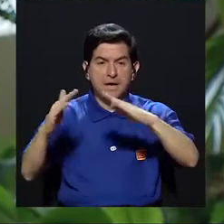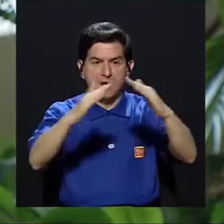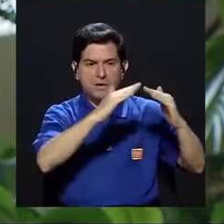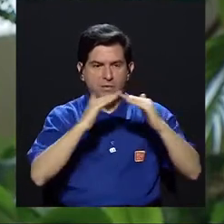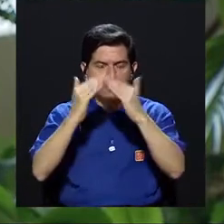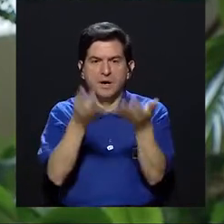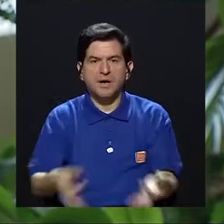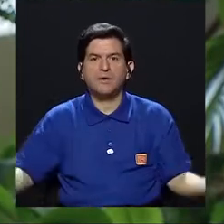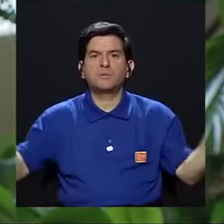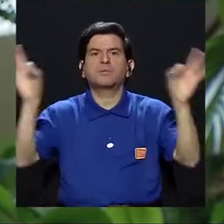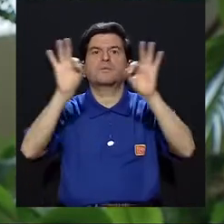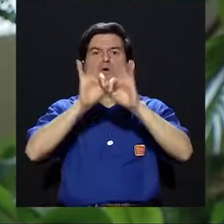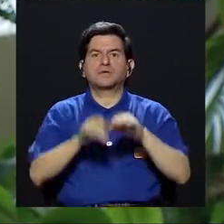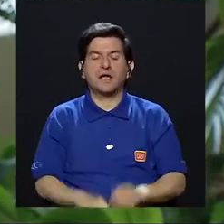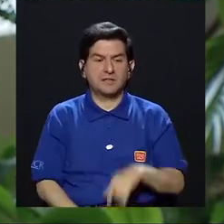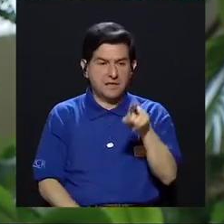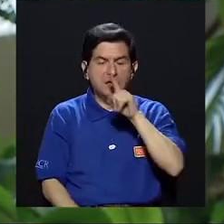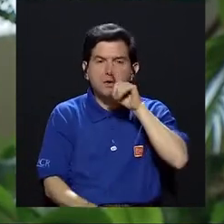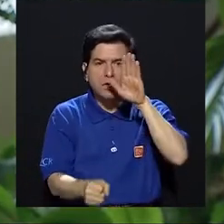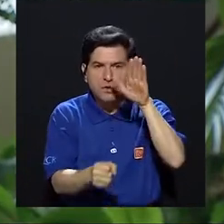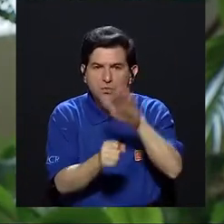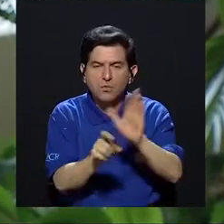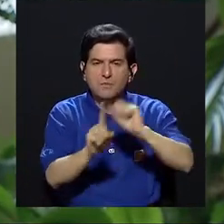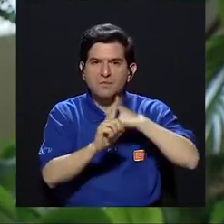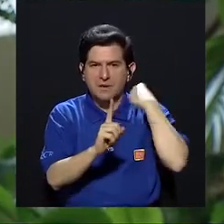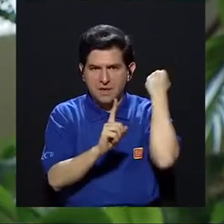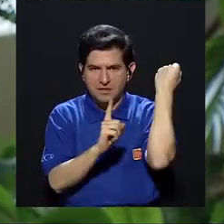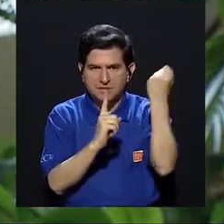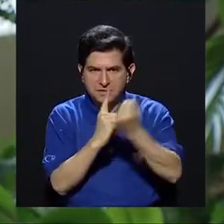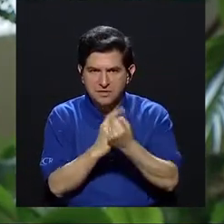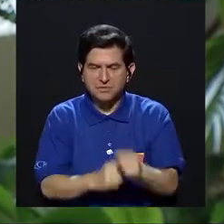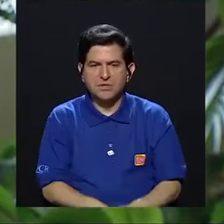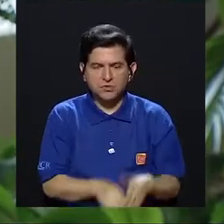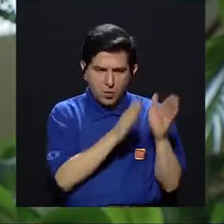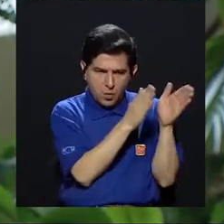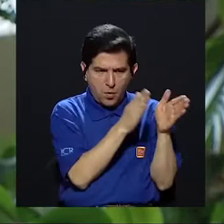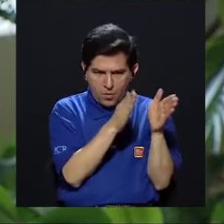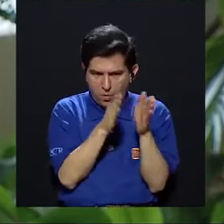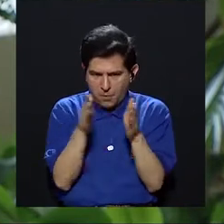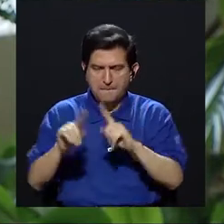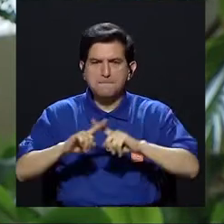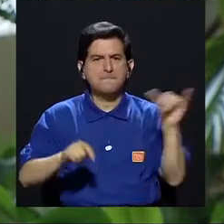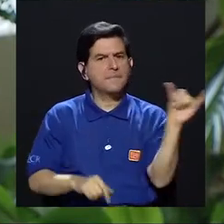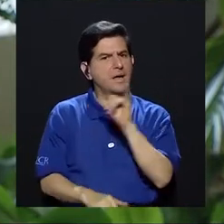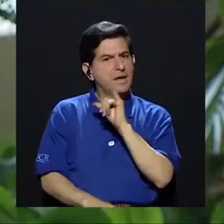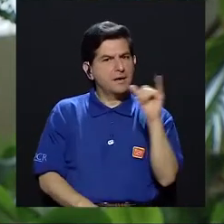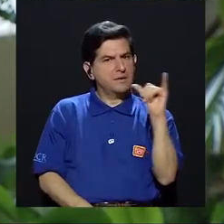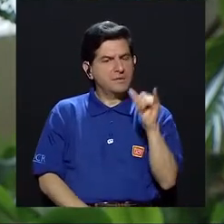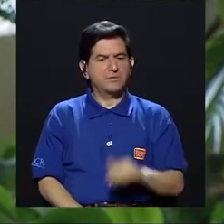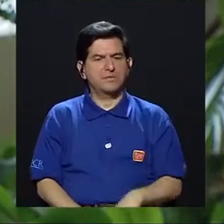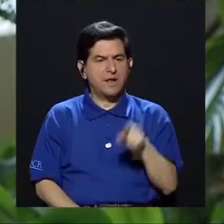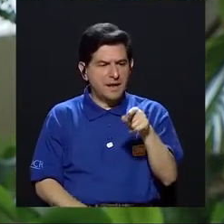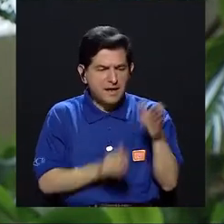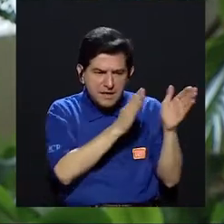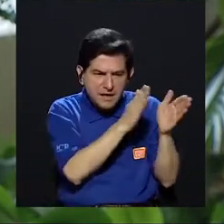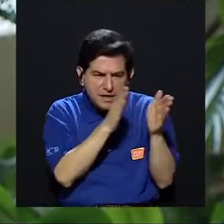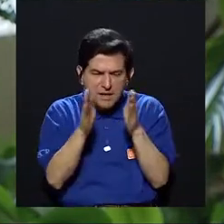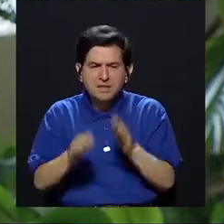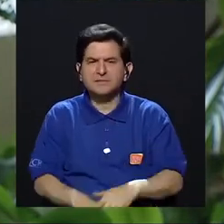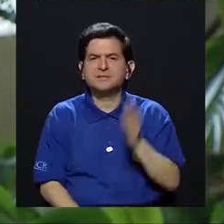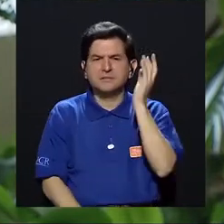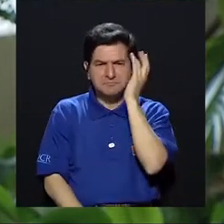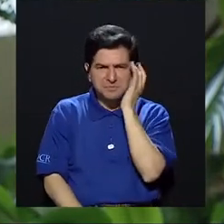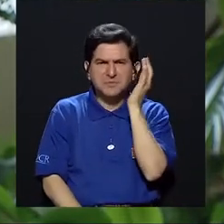barrio es muy importante, que ese barrio reúna condiciones de organización, pero también que esa organización